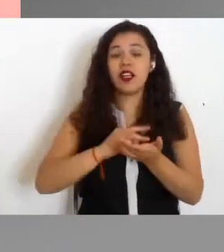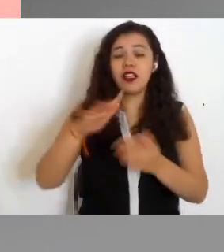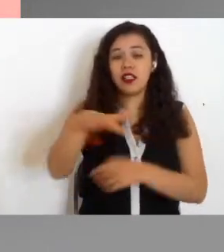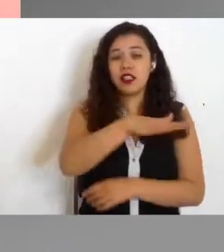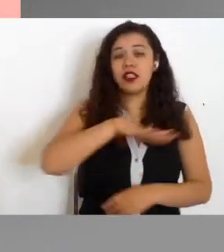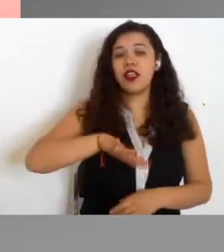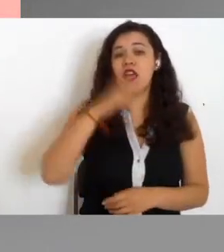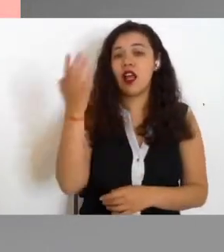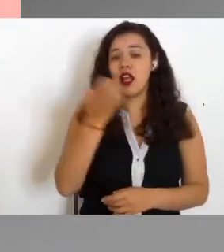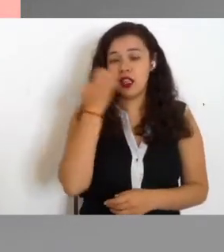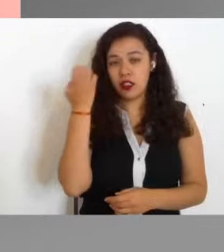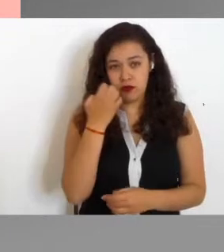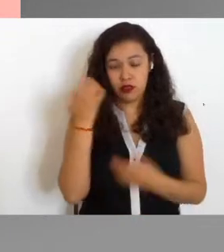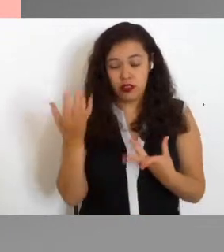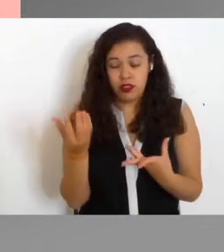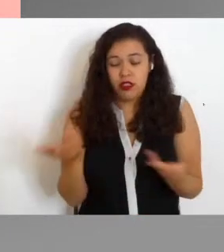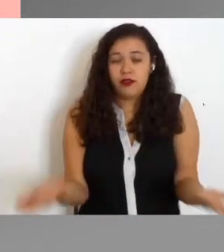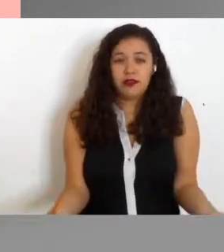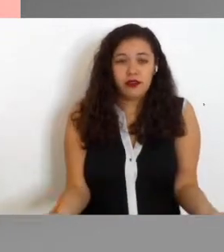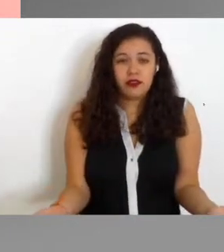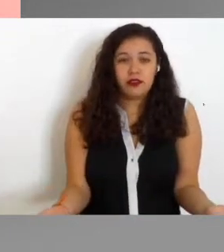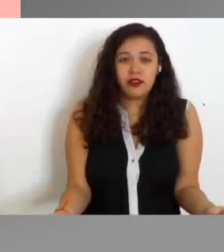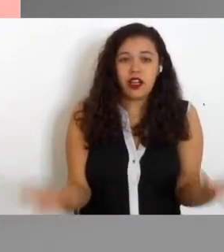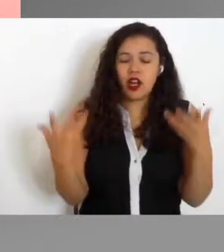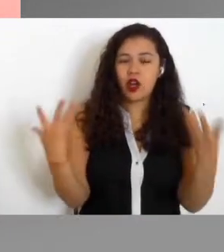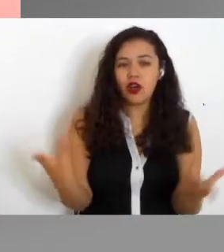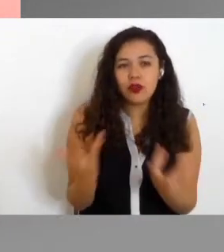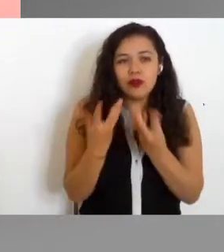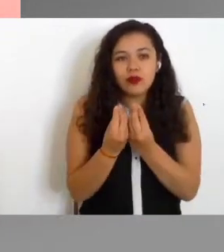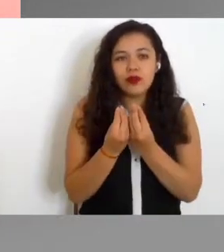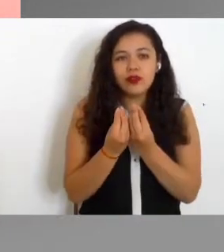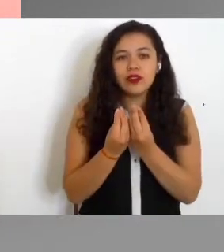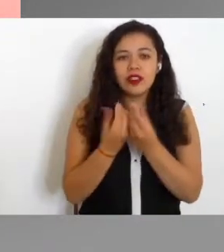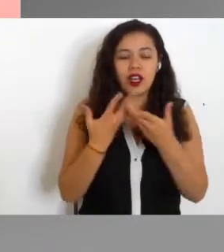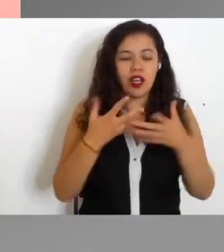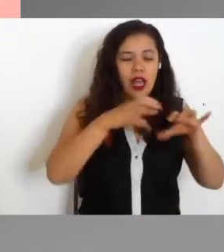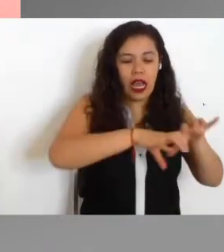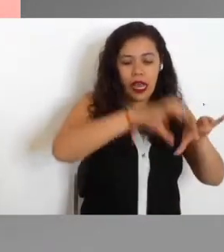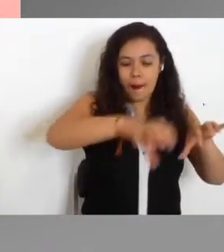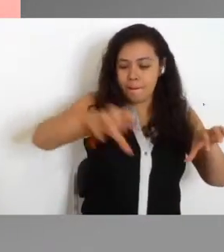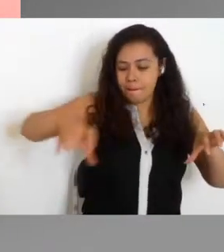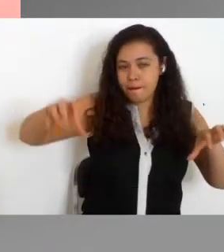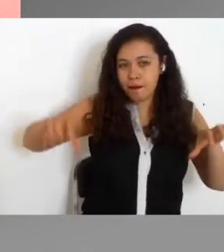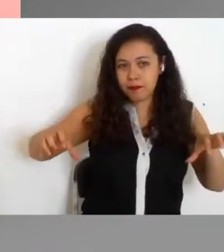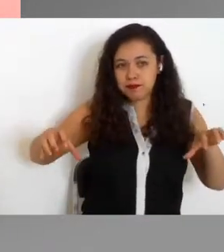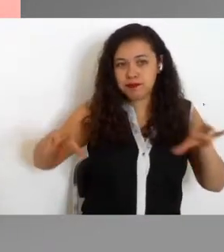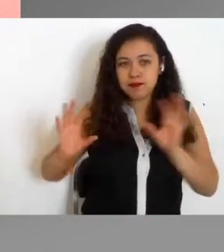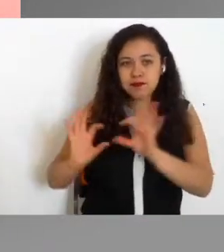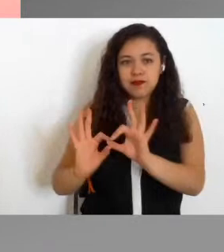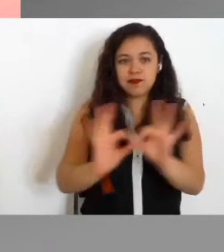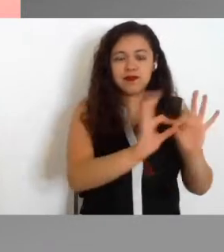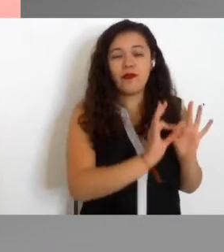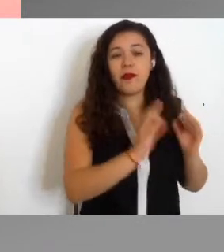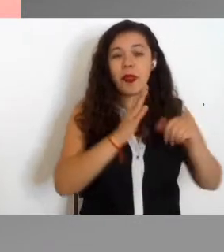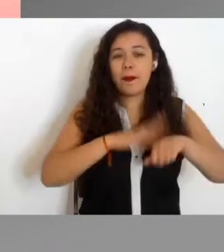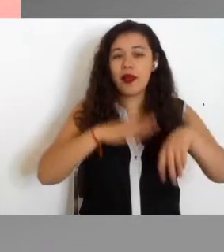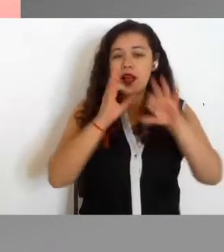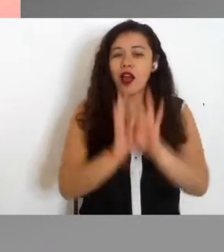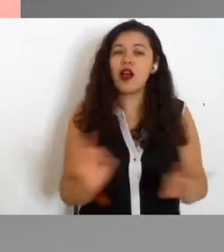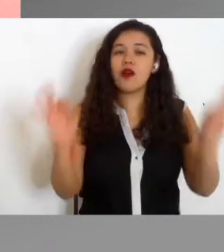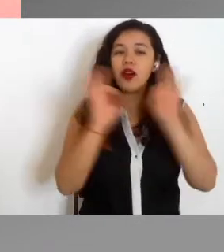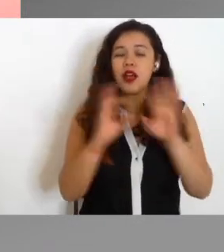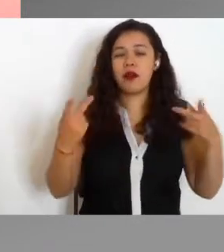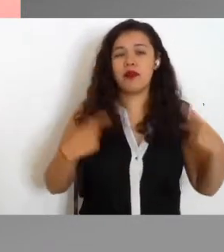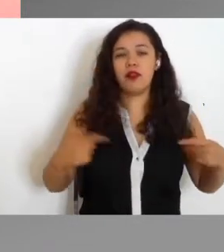academia, porque justamente en conjunto, estos diversos actores, estas diversas partes, y principalmente también que las personas